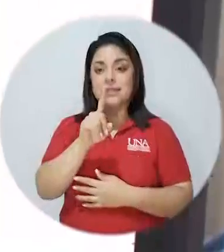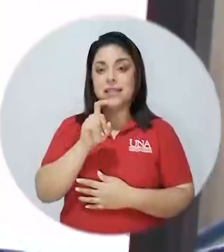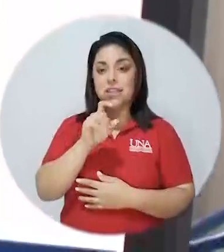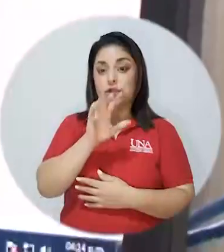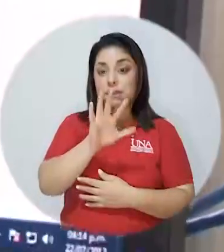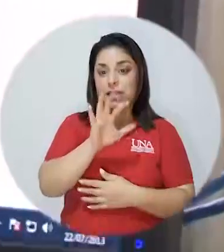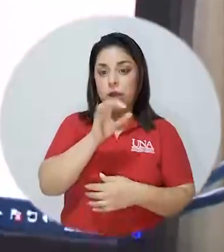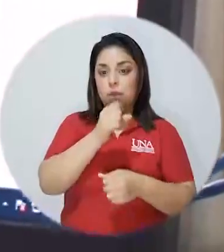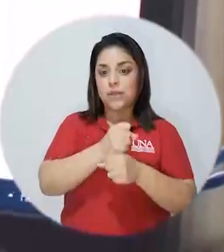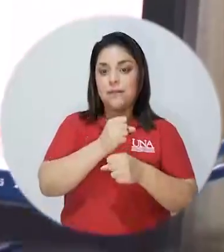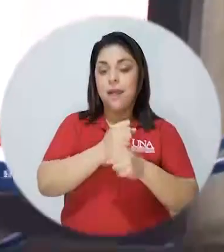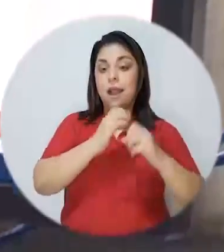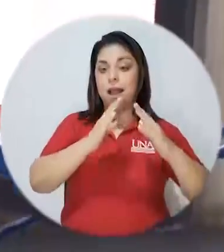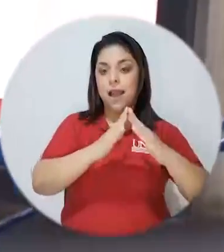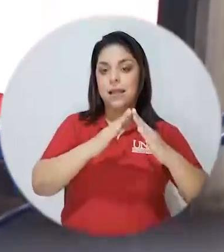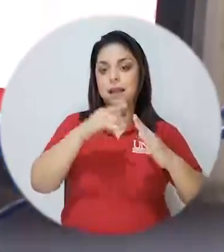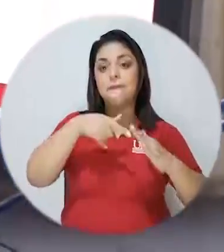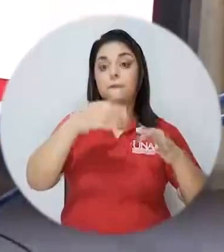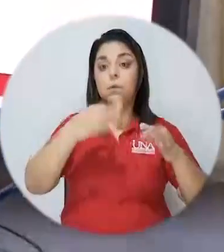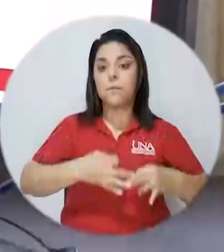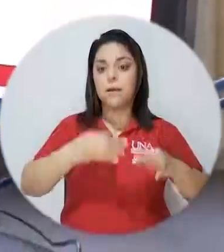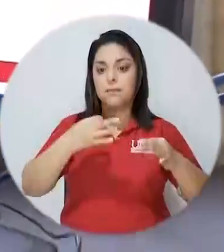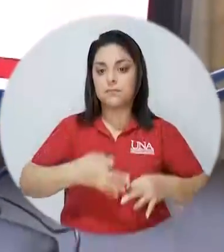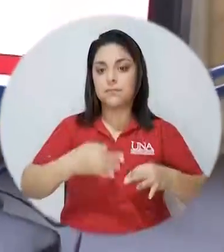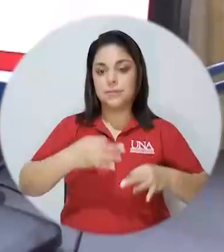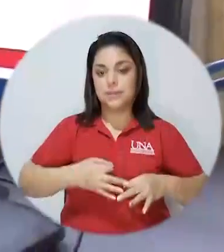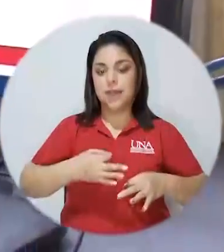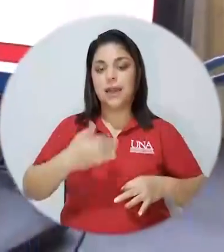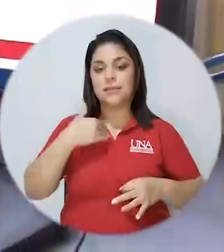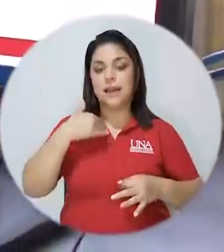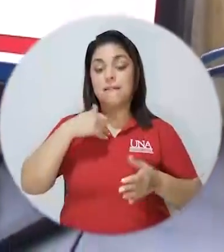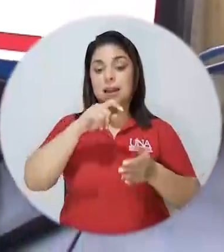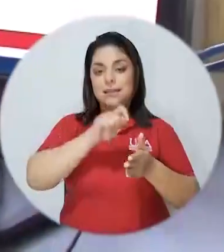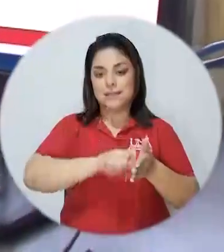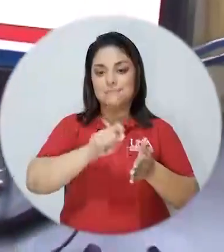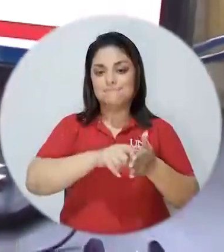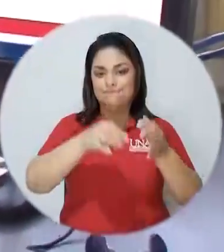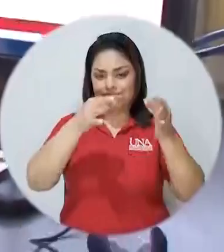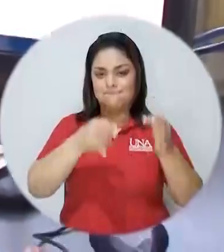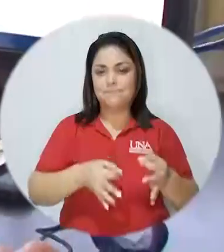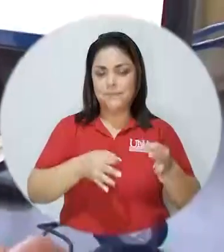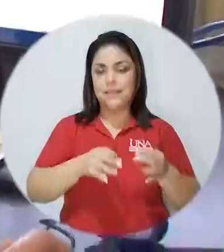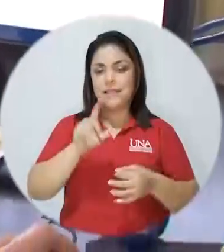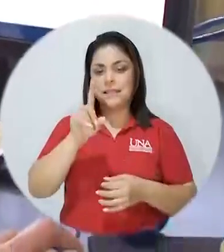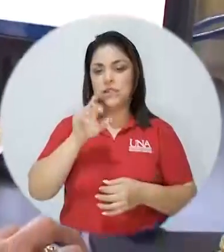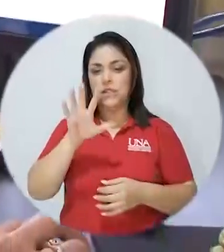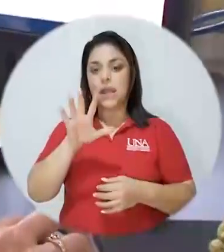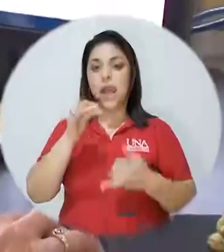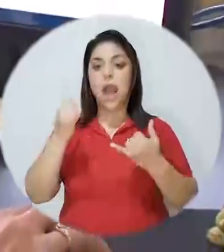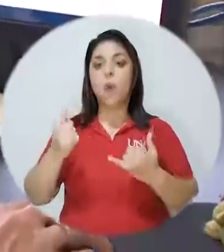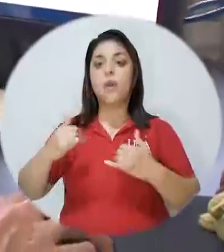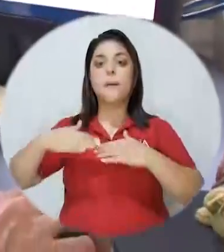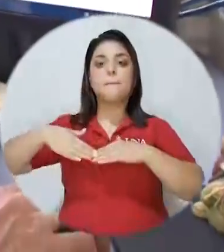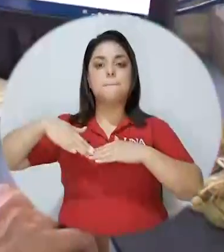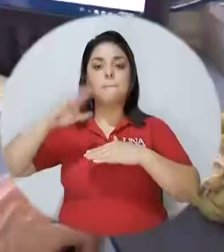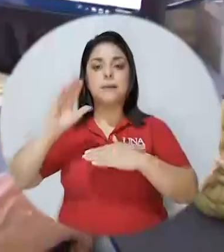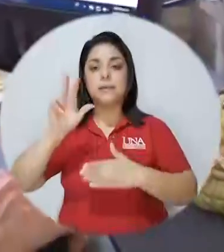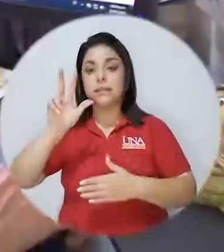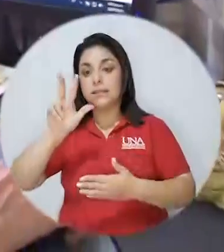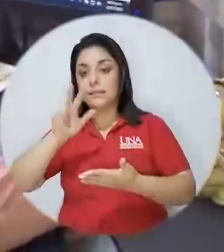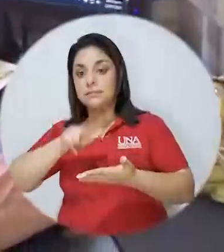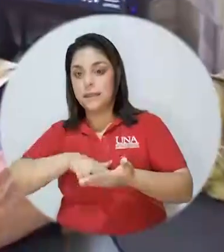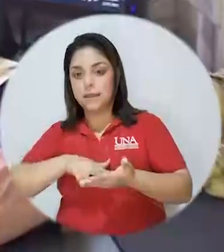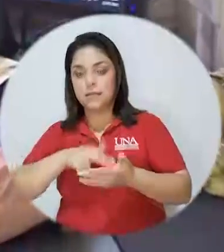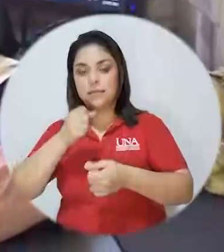105 trabajadores en ese momento formalmente inscritos, porque había un montón que no se habían inscrito formalmente, para decirlo así, a tener más de